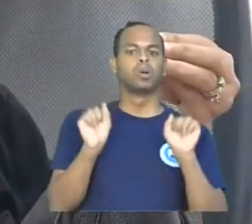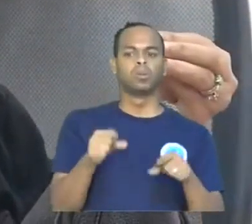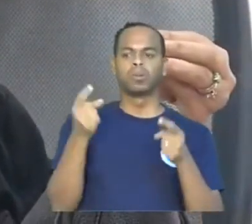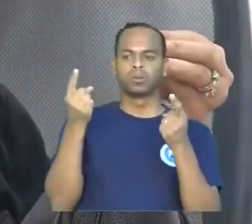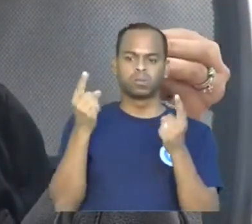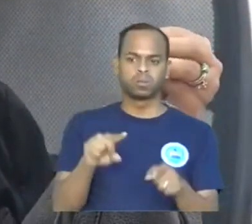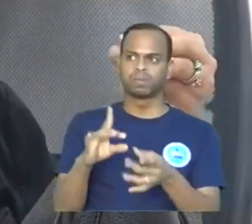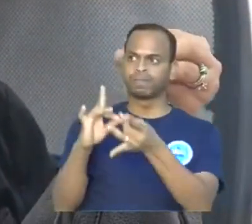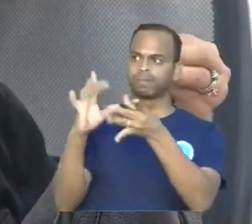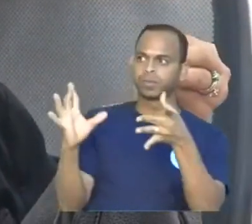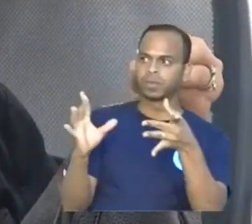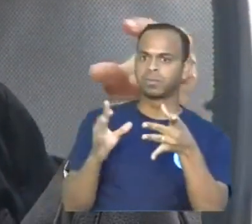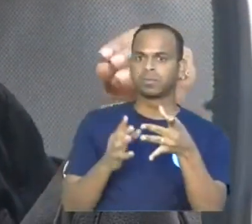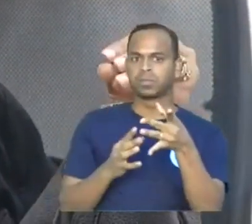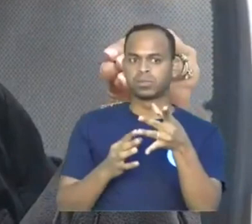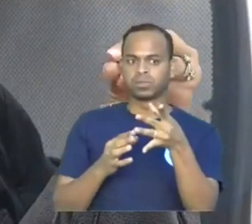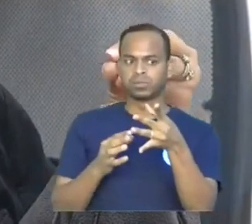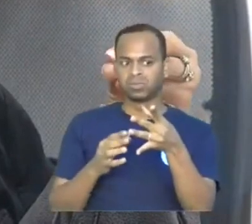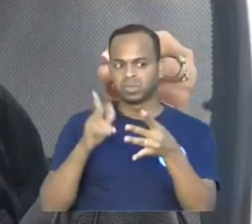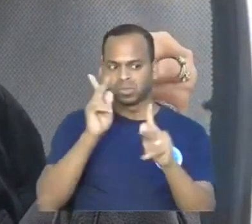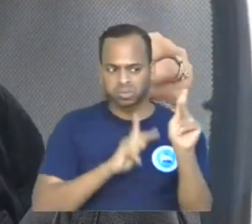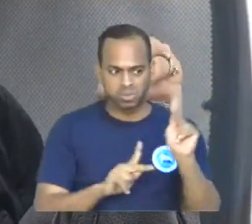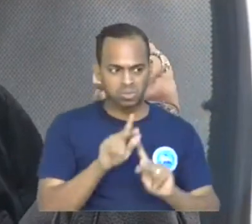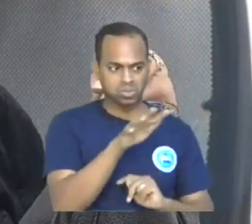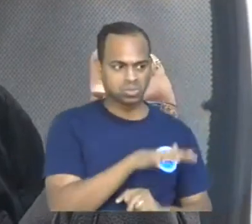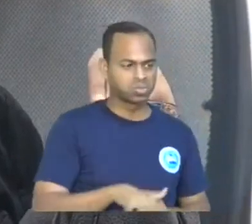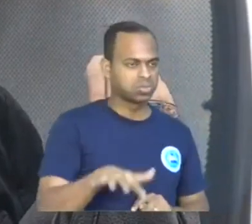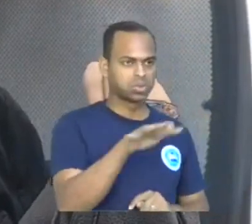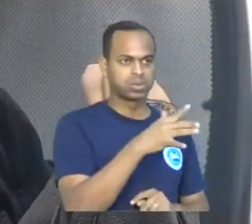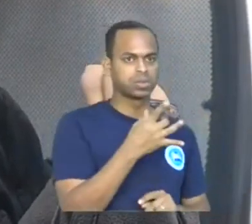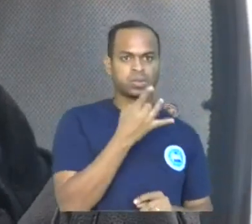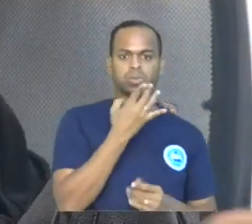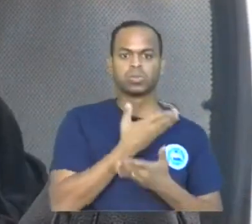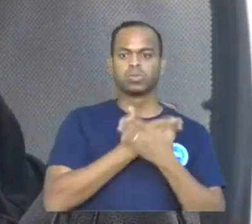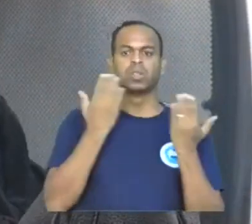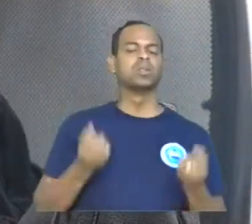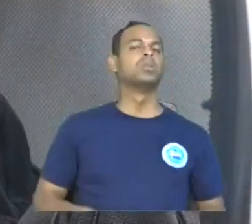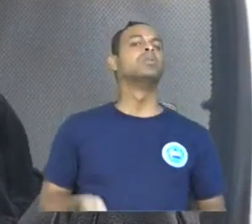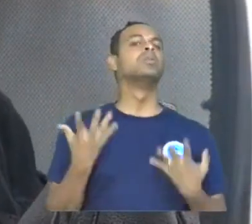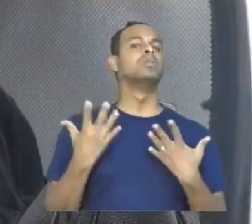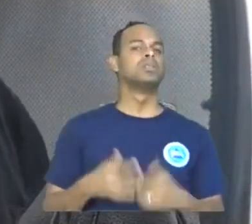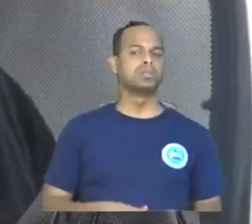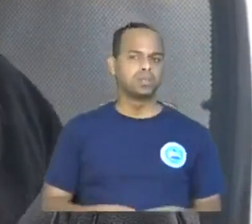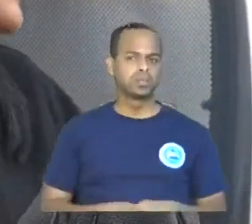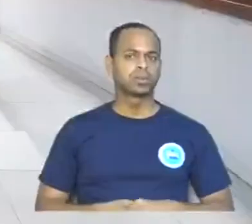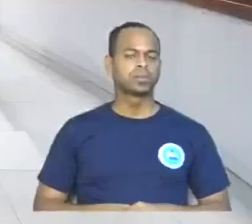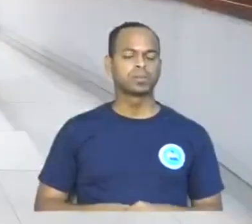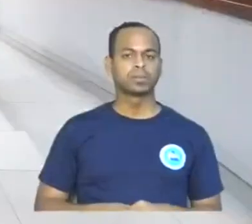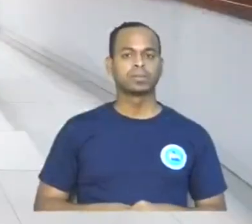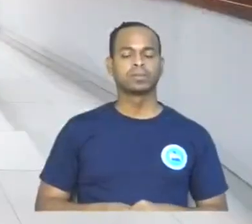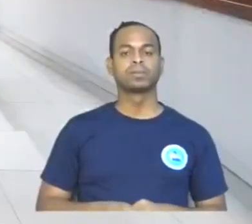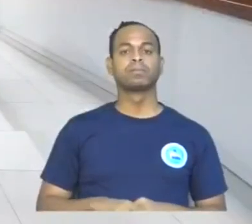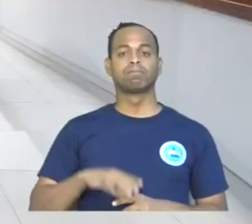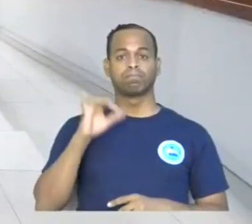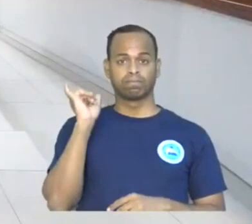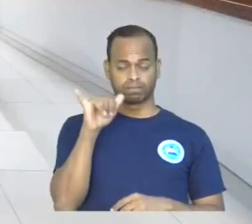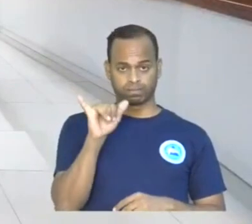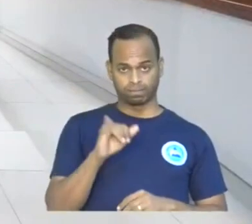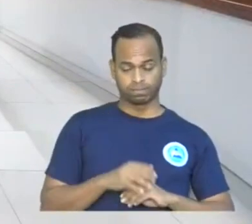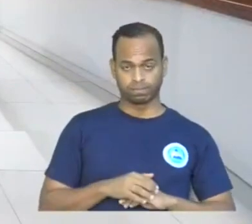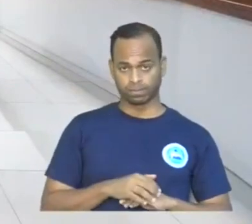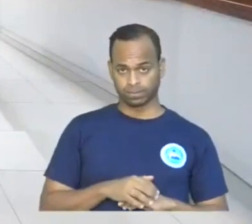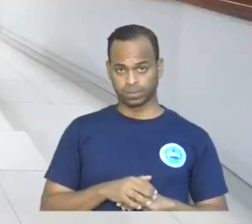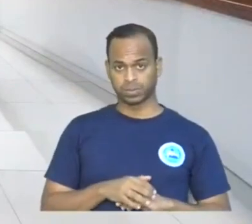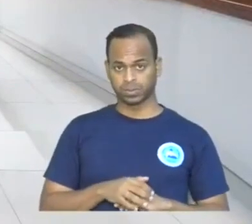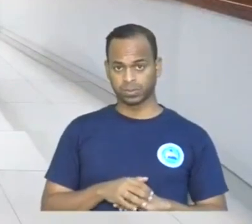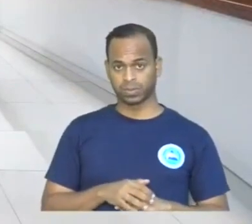qué cantidad exacta de personas tenemos sin energía eléctrica en el país. En ese sentido,